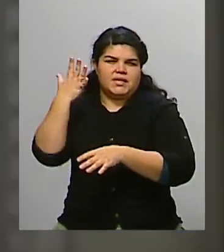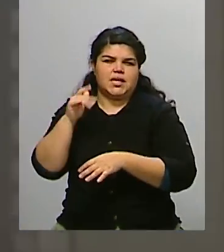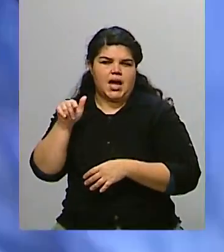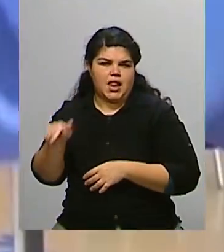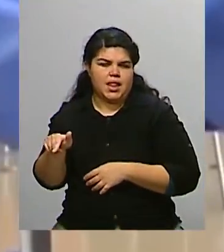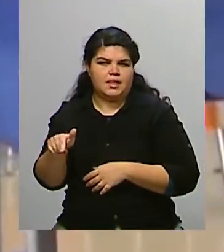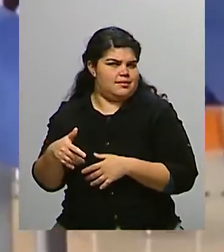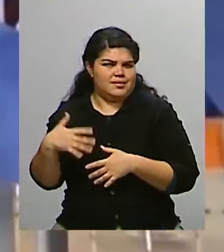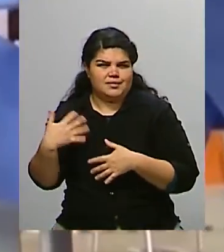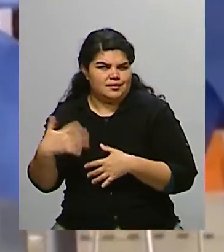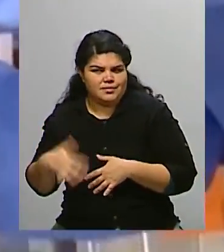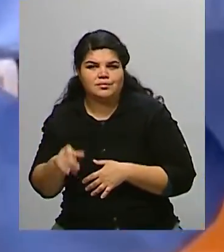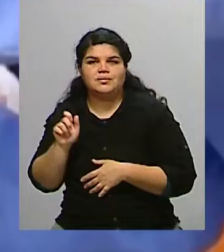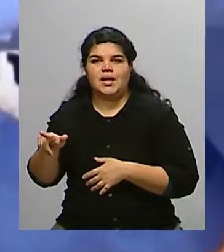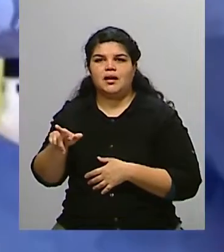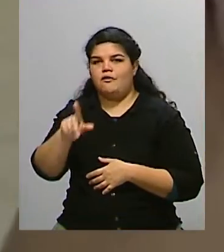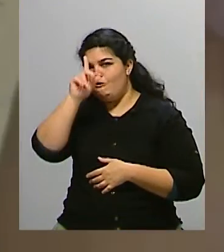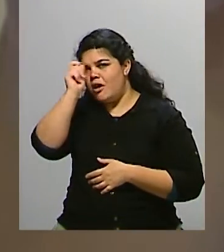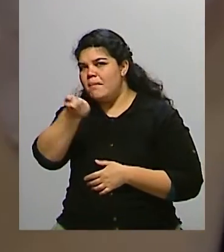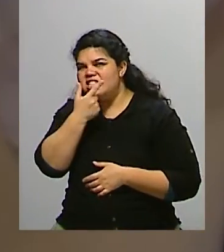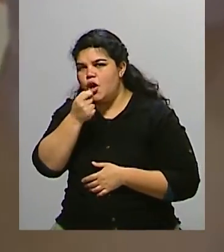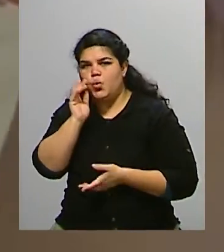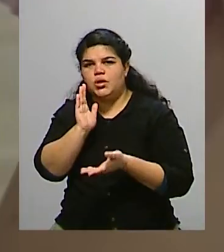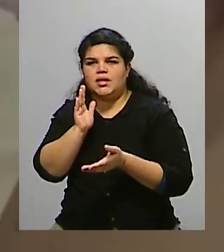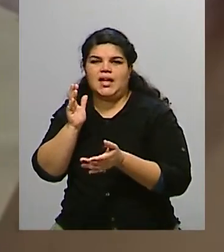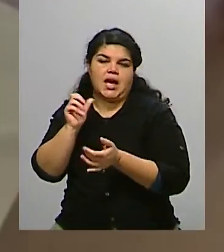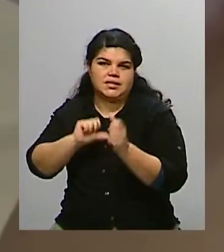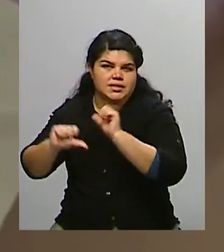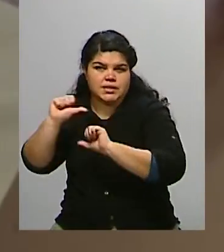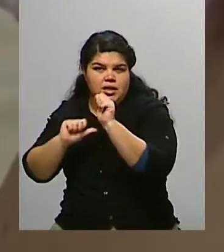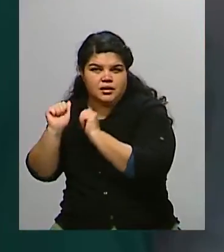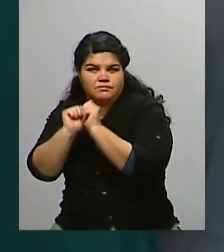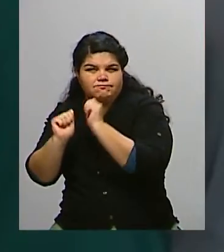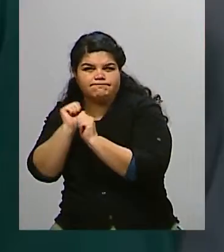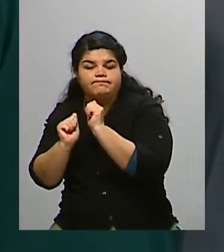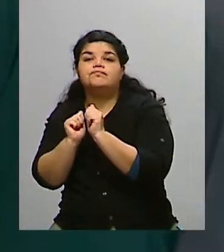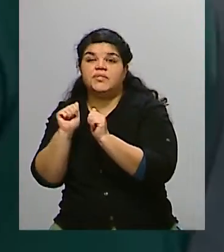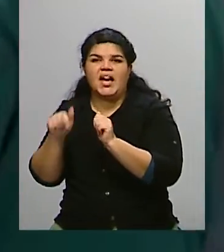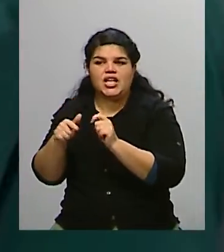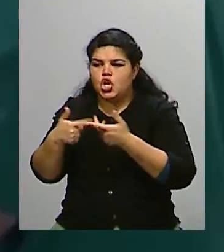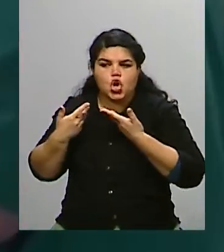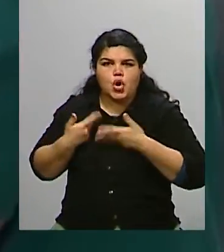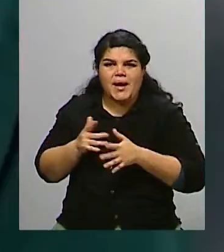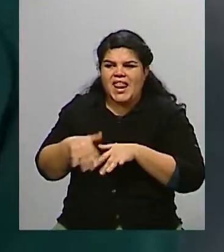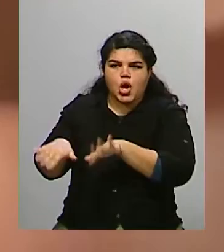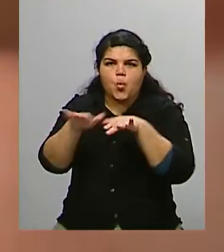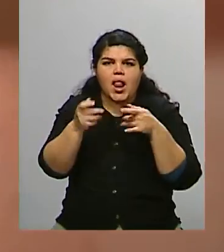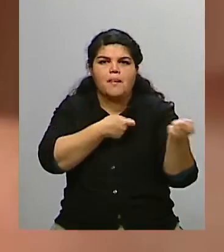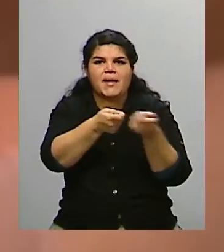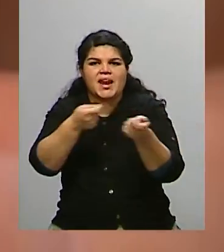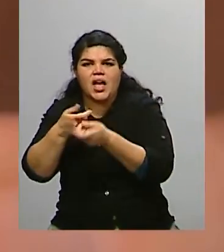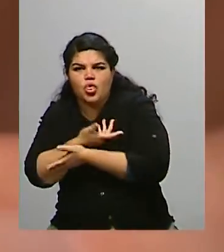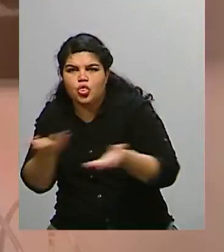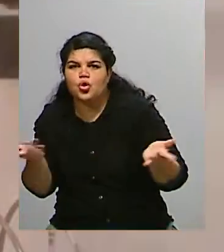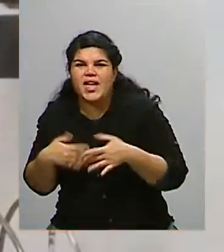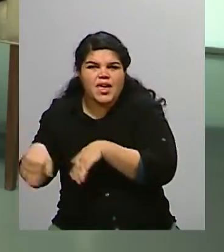pero con ciertas particularidades que responden a que no son comunes a todos los mercados. Por un lado eso, por otro lado el crecimiento poblacional, cada